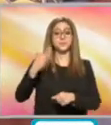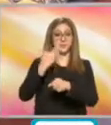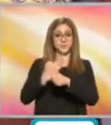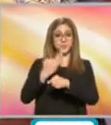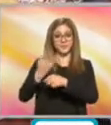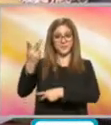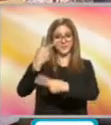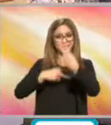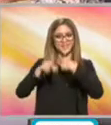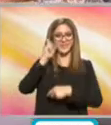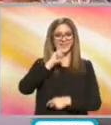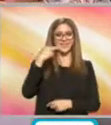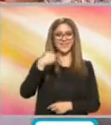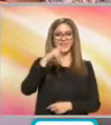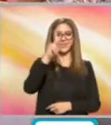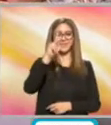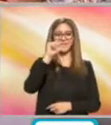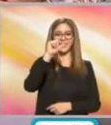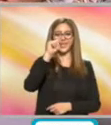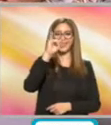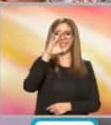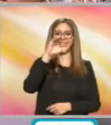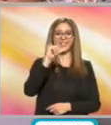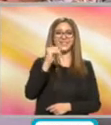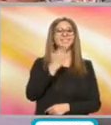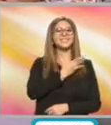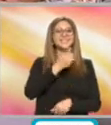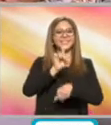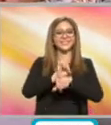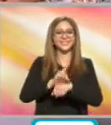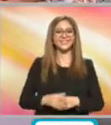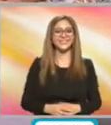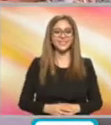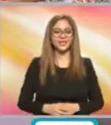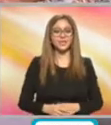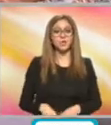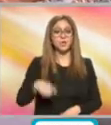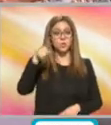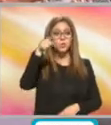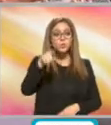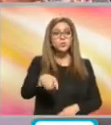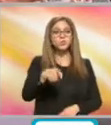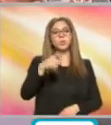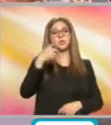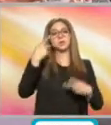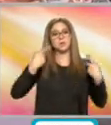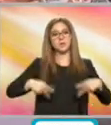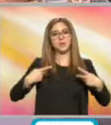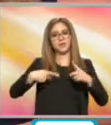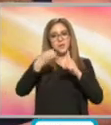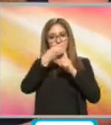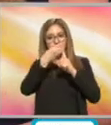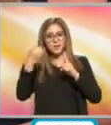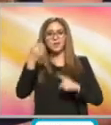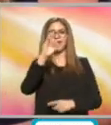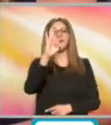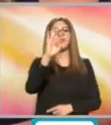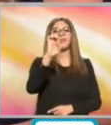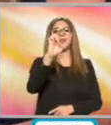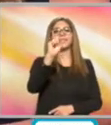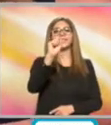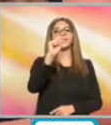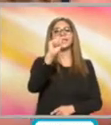nosotros Patricia Elías Calles. Bienvenida, Pati. Hola. ¿Cómo estás? Buenos días. Tú pues eres la organizadora de este evento de Festival de Flores